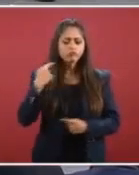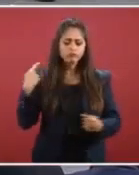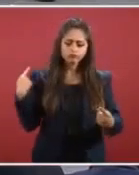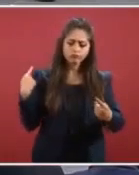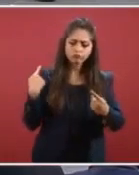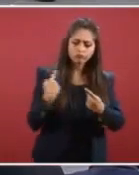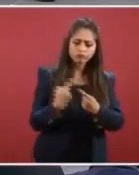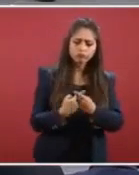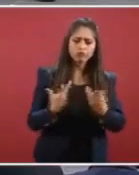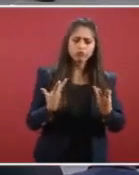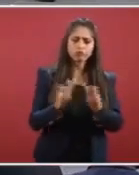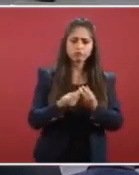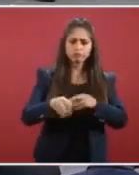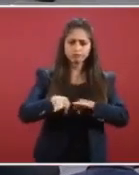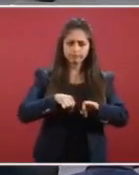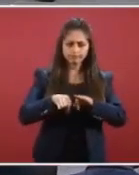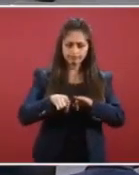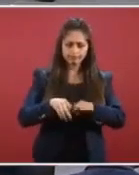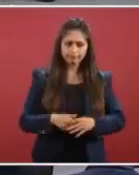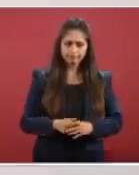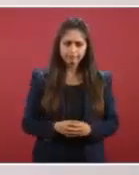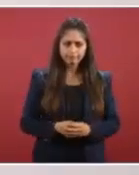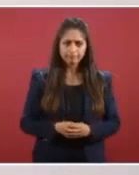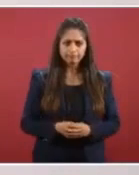tiempo. Y pues lo